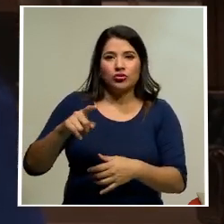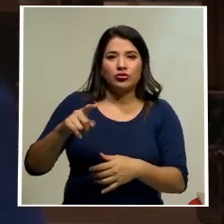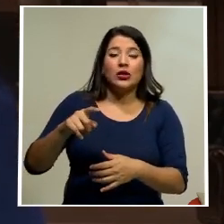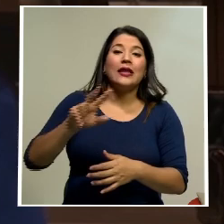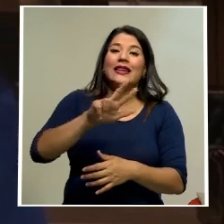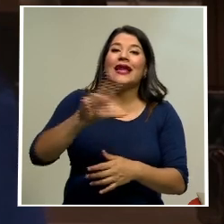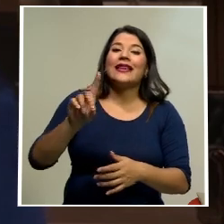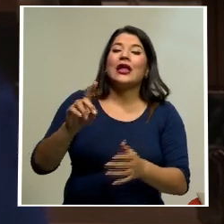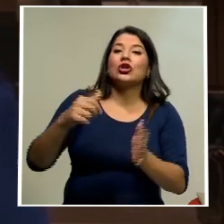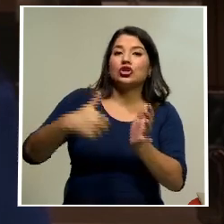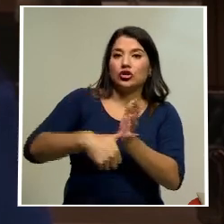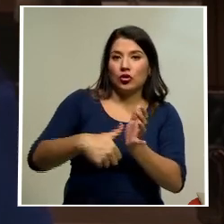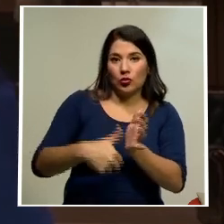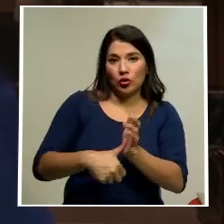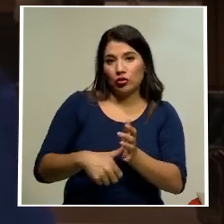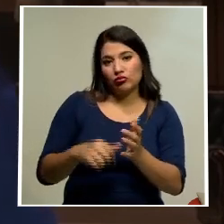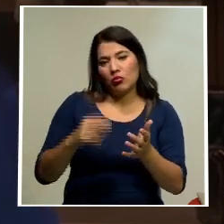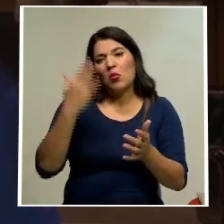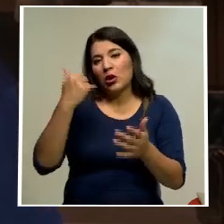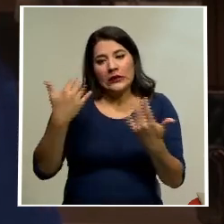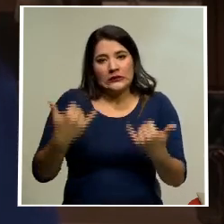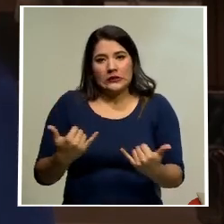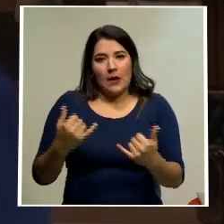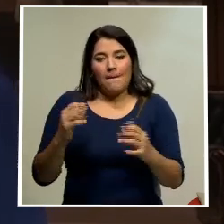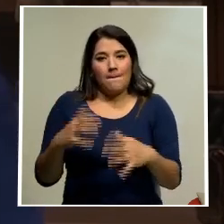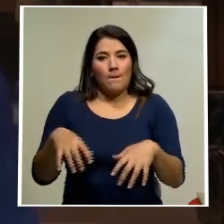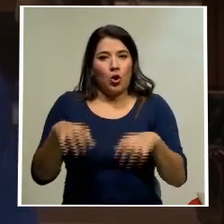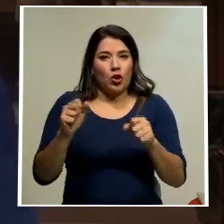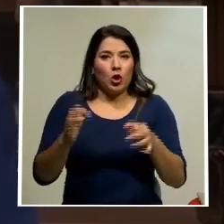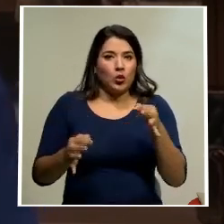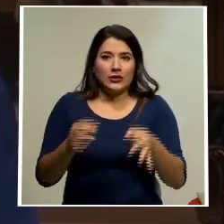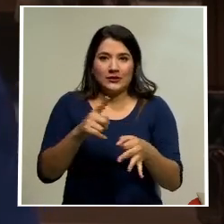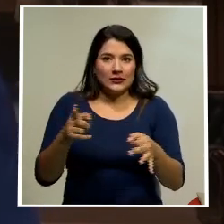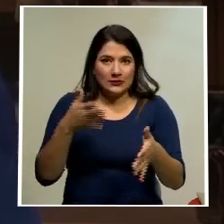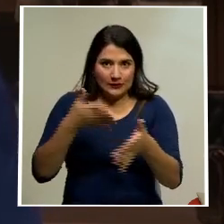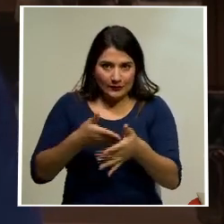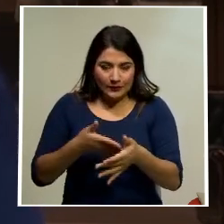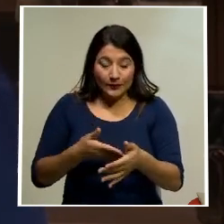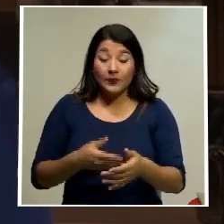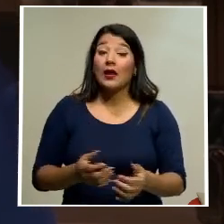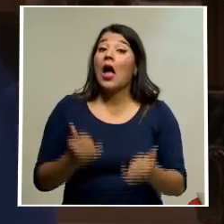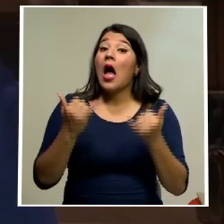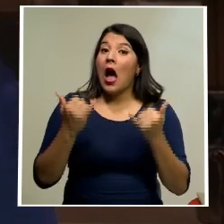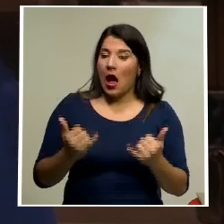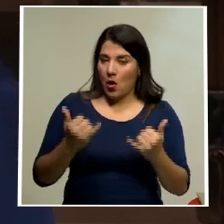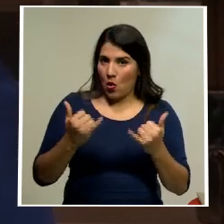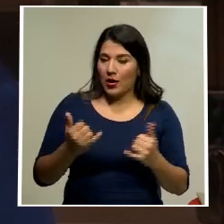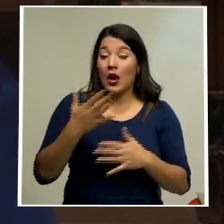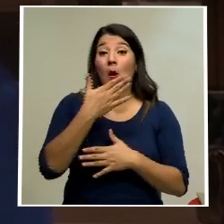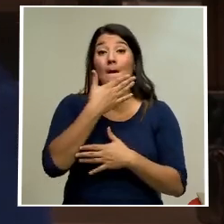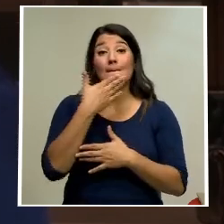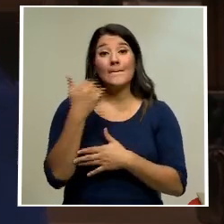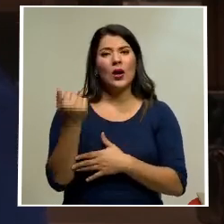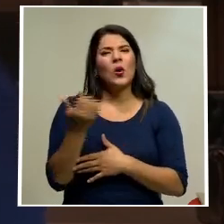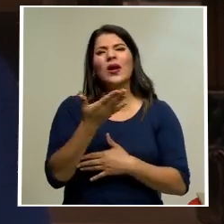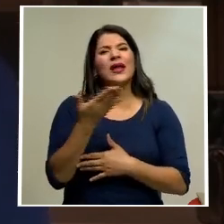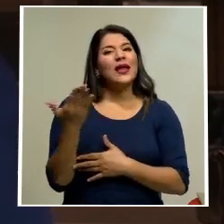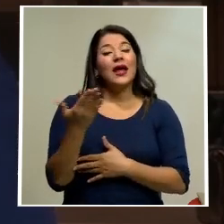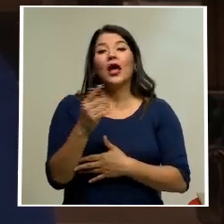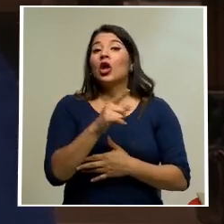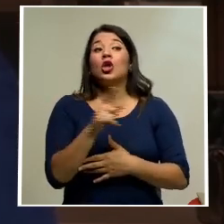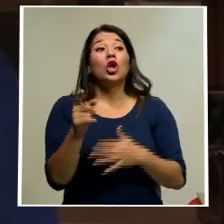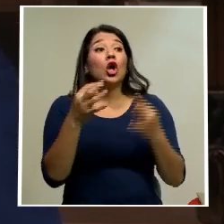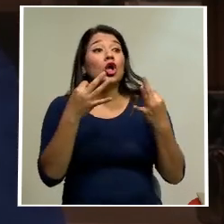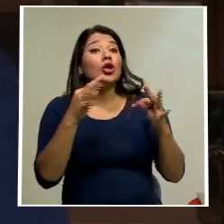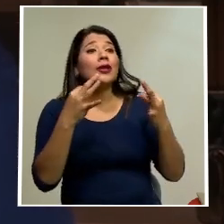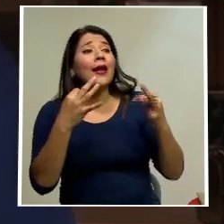ser afectada por las disposiciones del proyecto. Ahora bien, lo más prudente por mucho es no tratar de adivinar